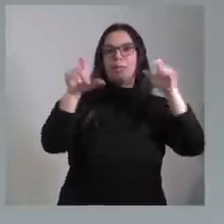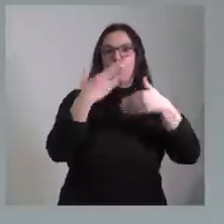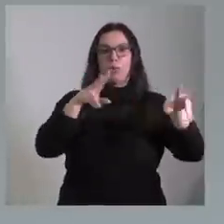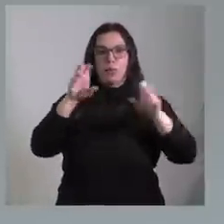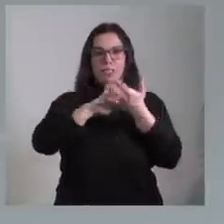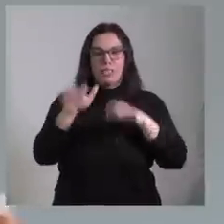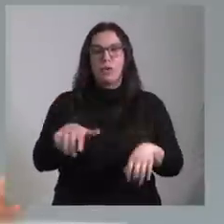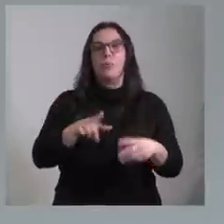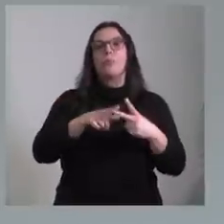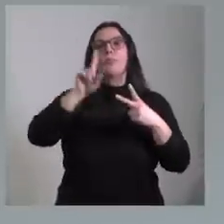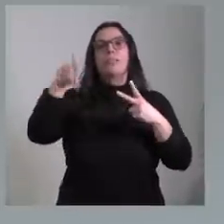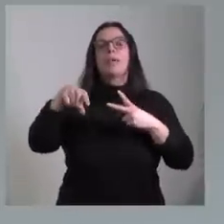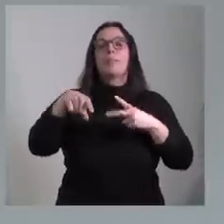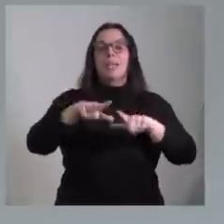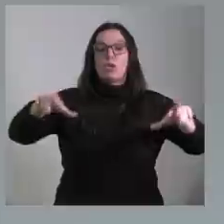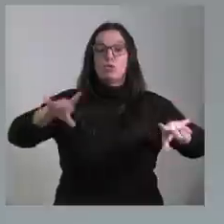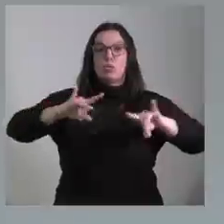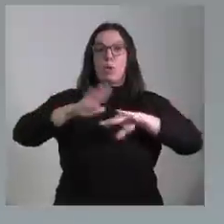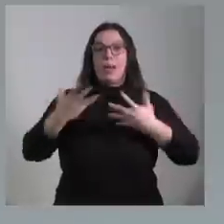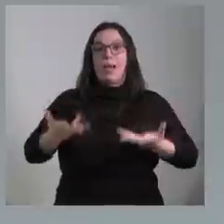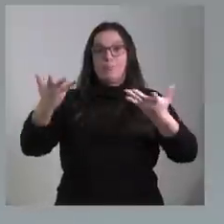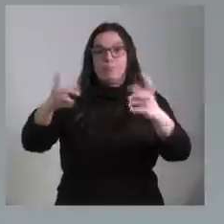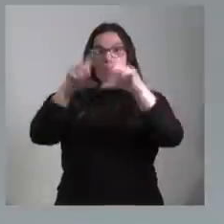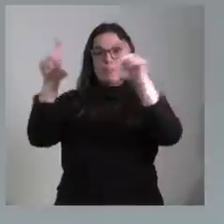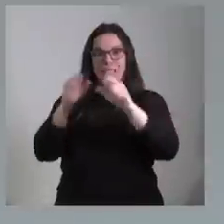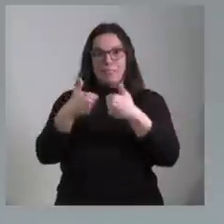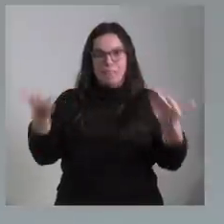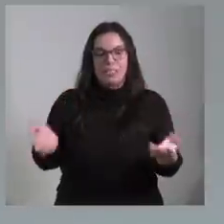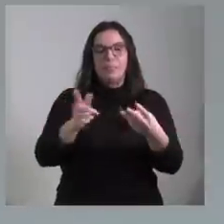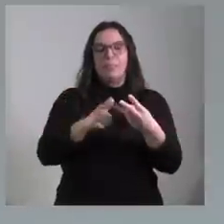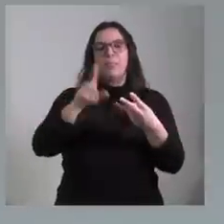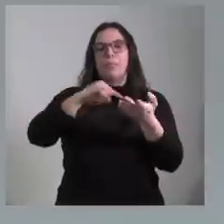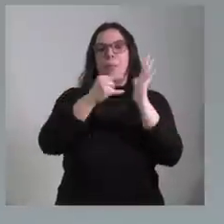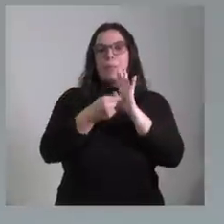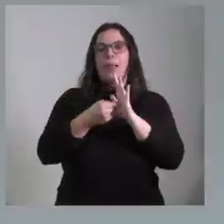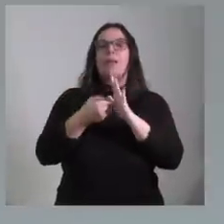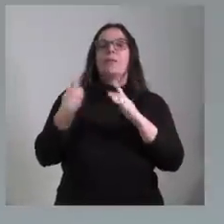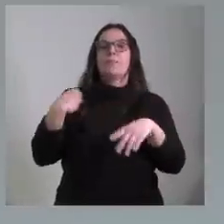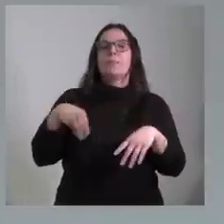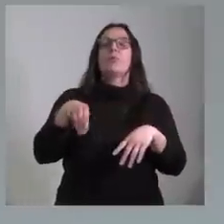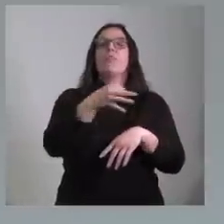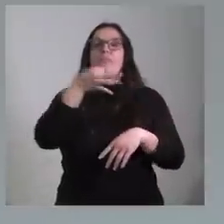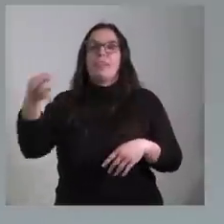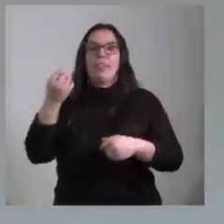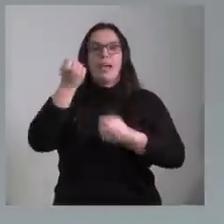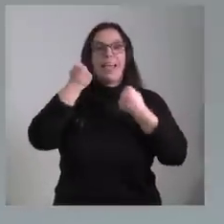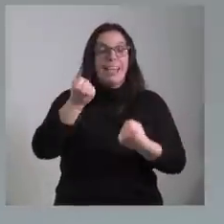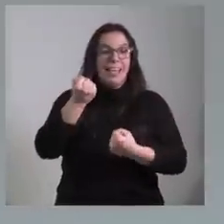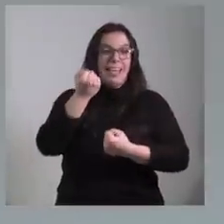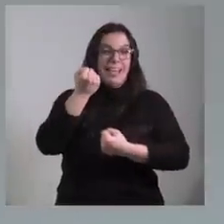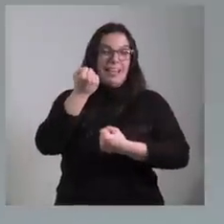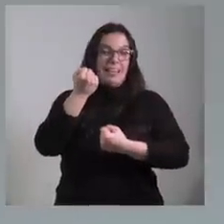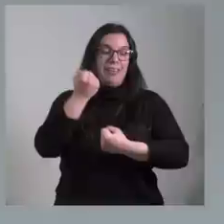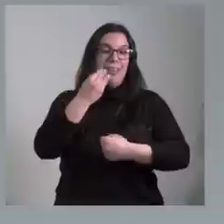el impulso de más suelo empresarial el plan del hábitat la nueva estrategia de eficiencia energética y el plan específico